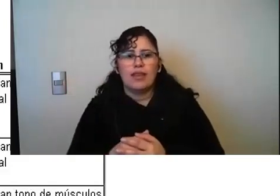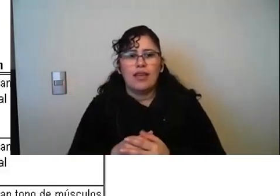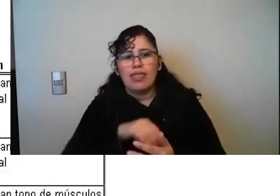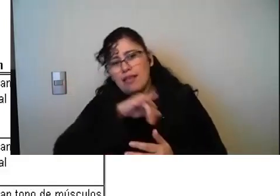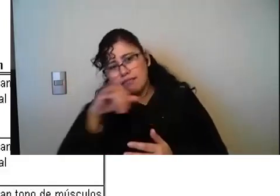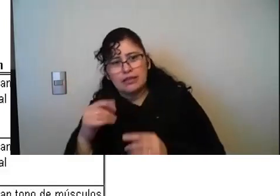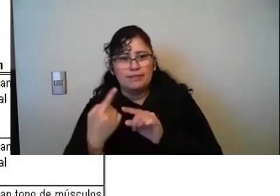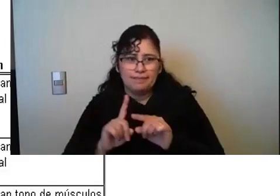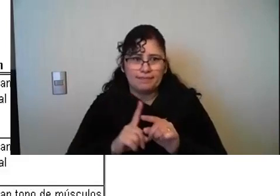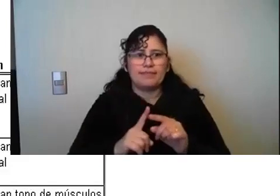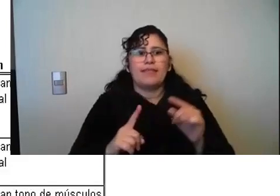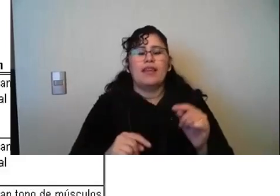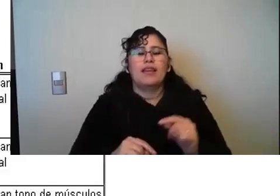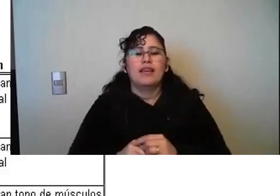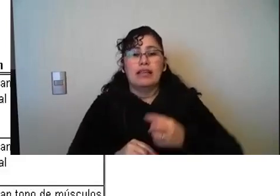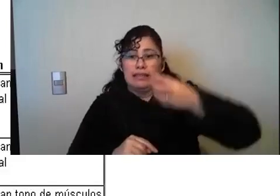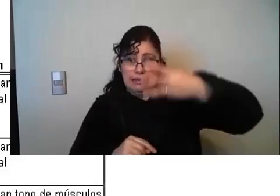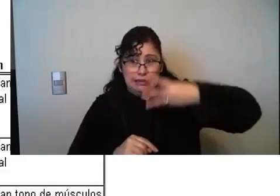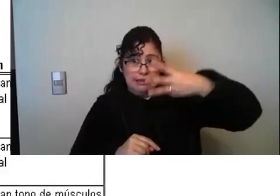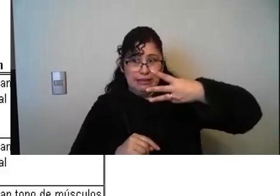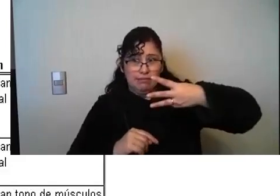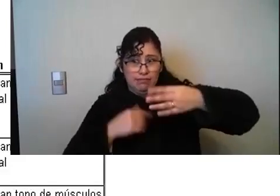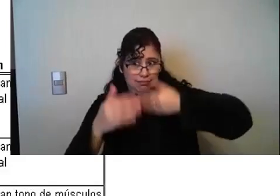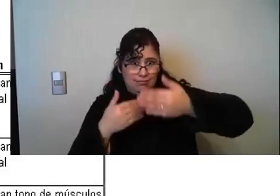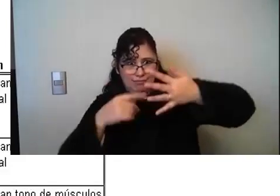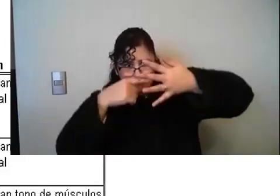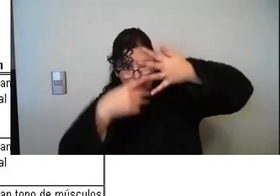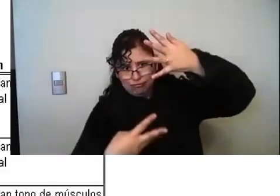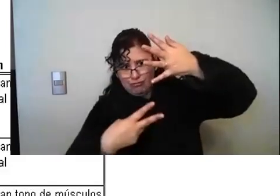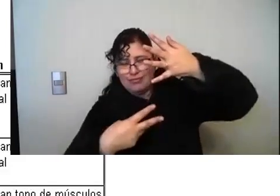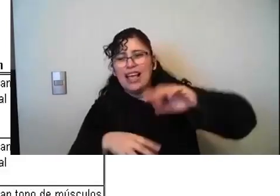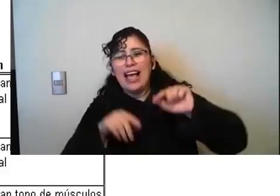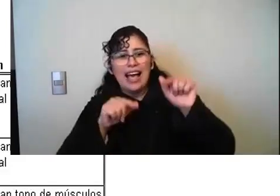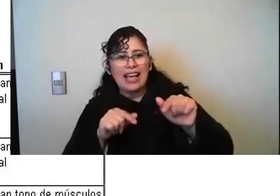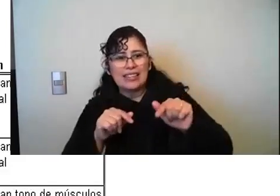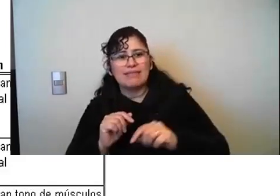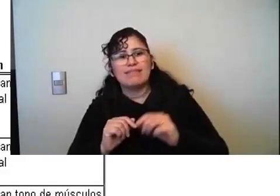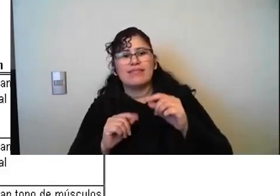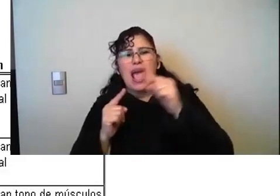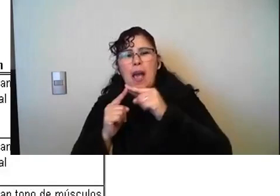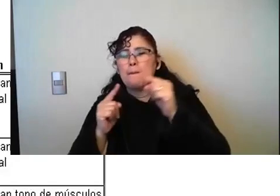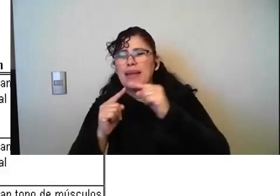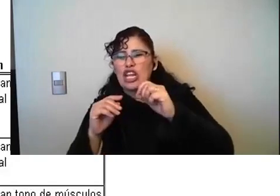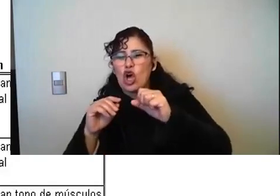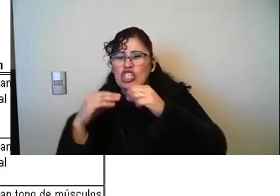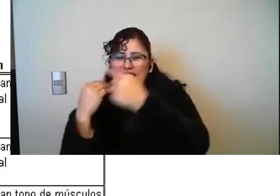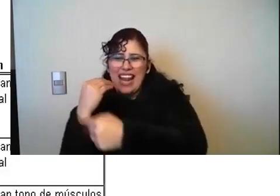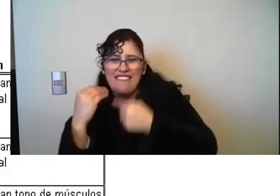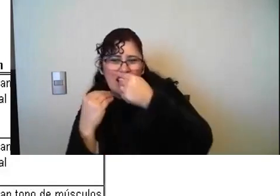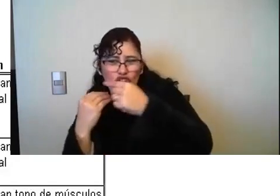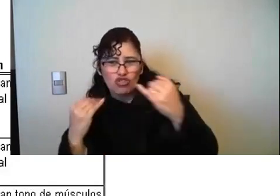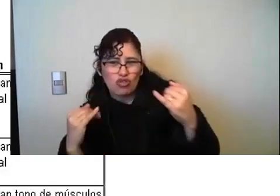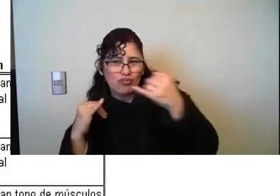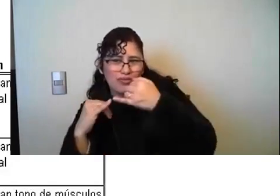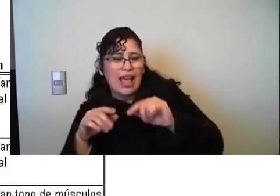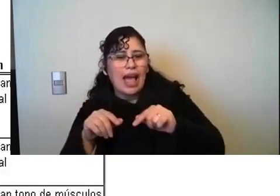tenemos tres que le siguen, que son los espinos cerebelosos, anterior y posterior, y se adiciona uno que